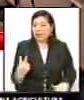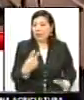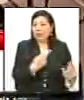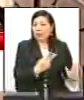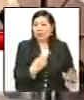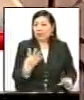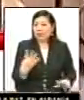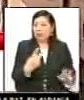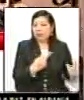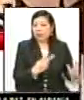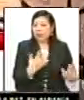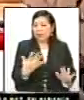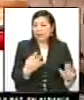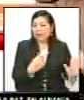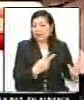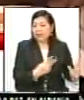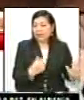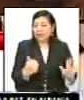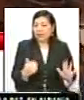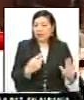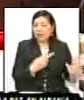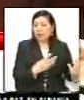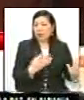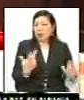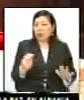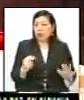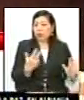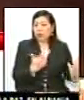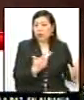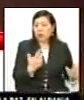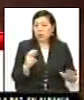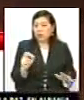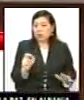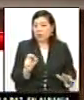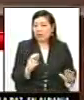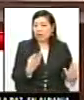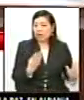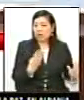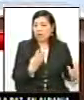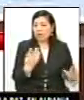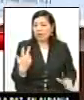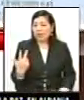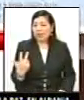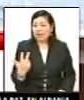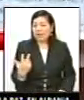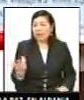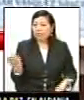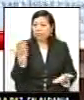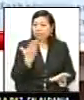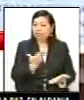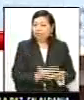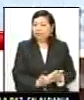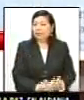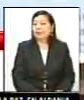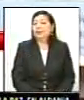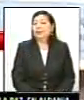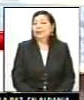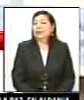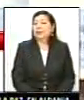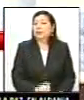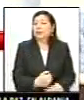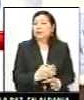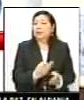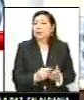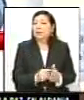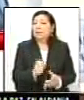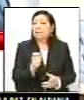73, 74, 75, 76, 79, 80, 83, 84 y 93 acumuladas, formuladas